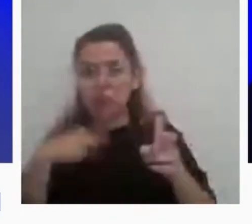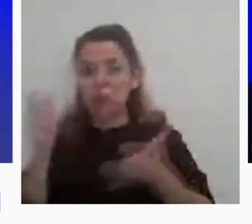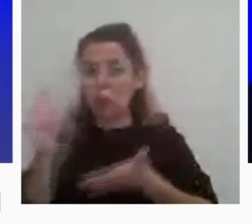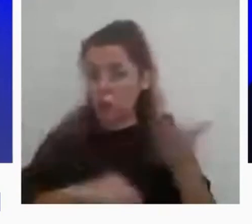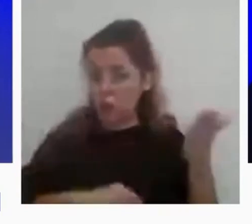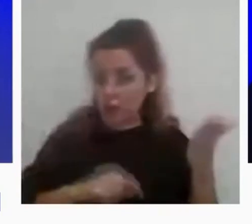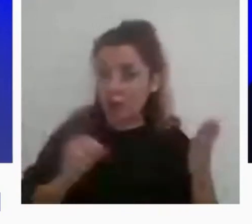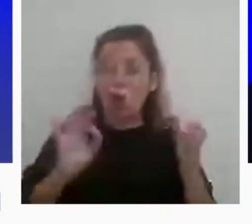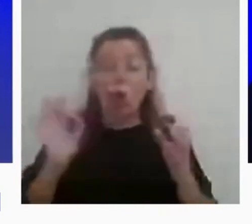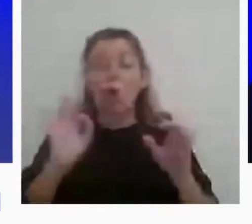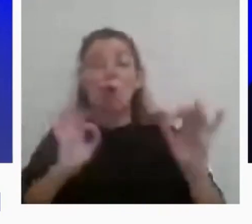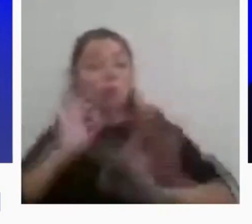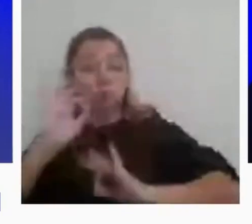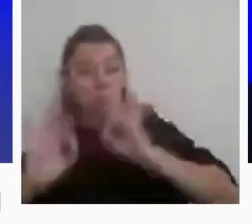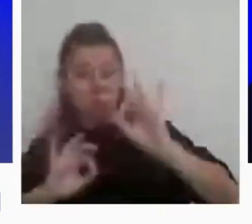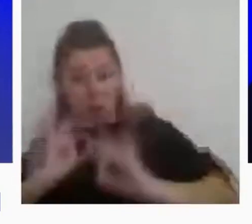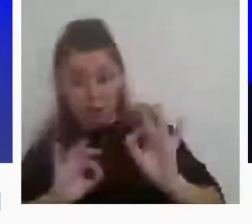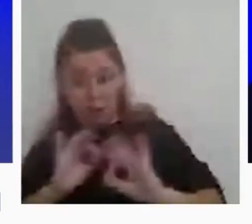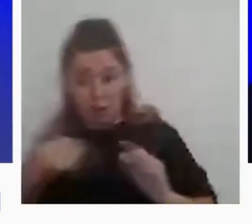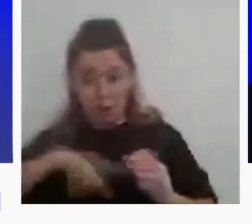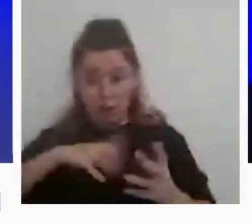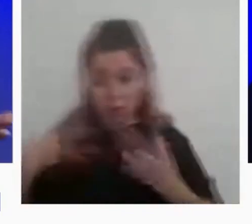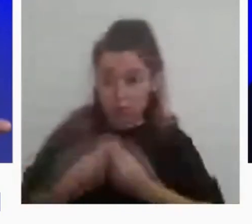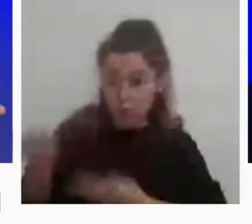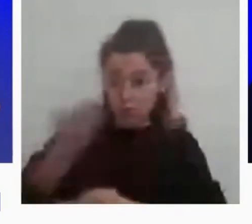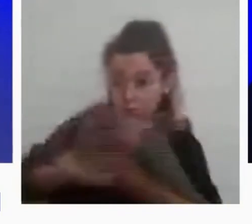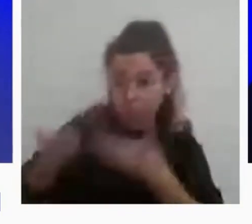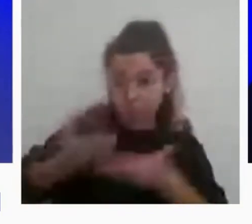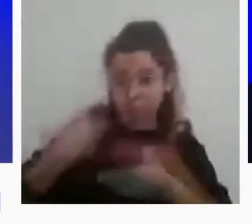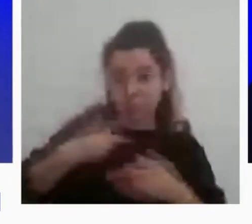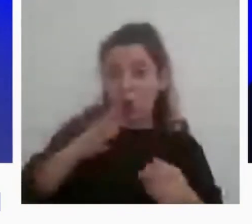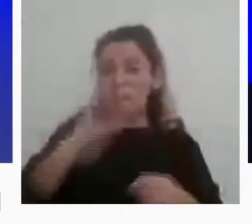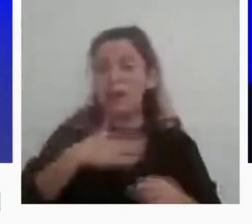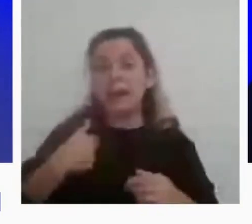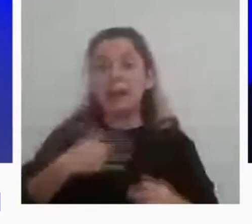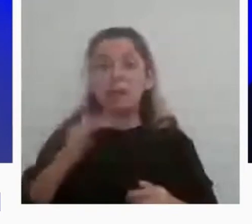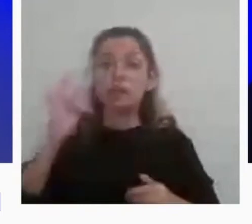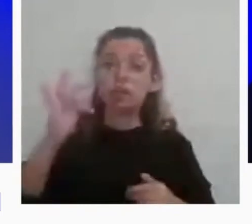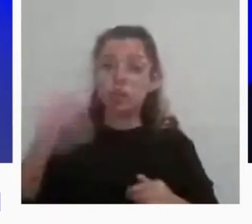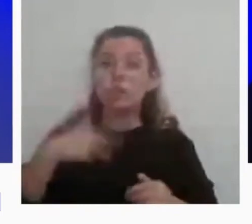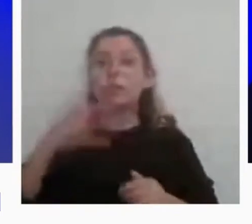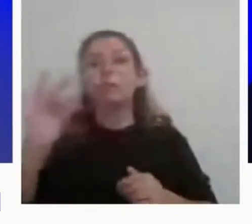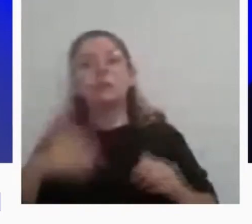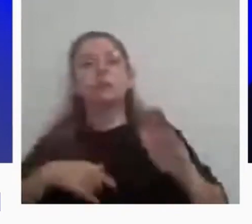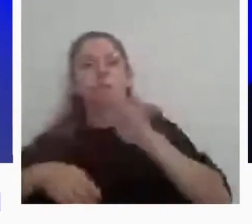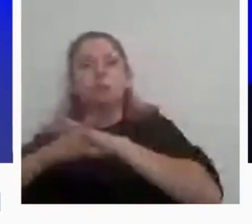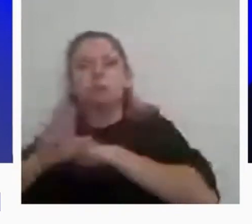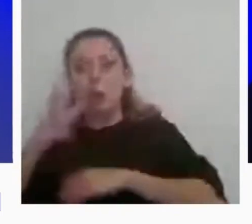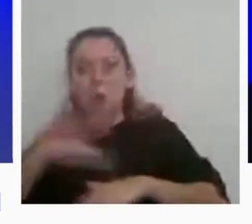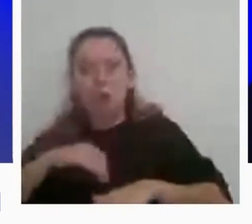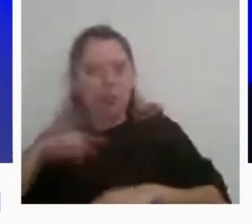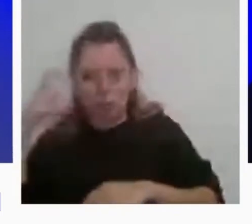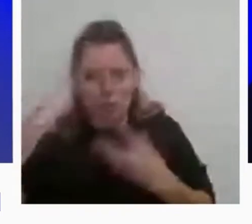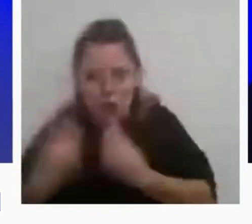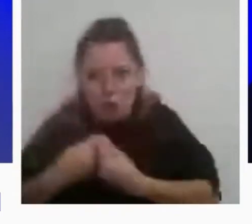colaboradores nuestros, porque intentamos que sumen y sigan, es decir, porque entendemos que mejor no se van a jubilar con nosotros, pues se aprende muchísimo y poder